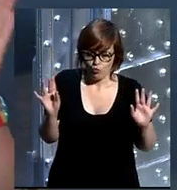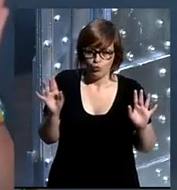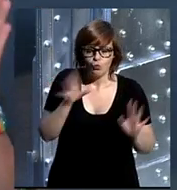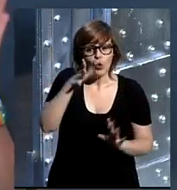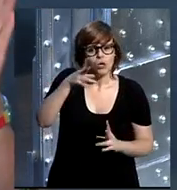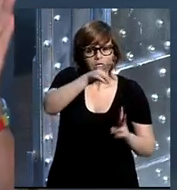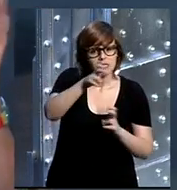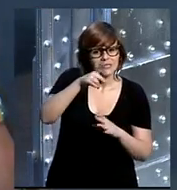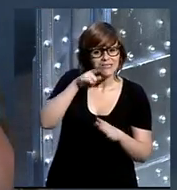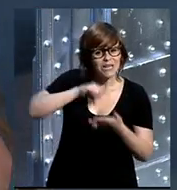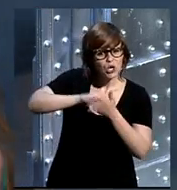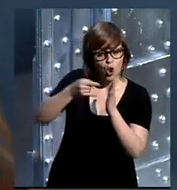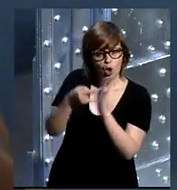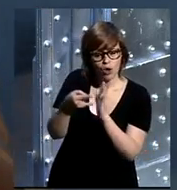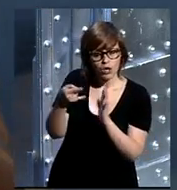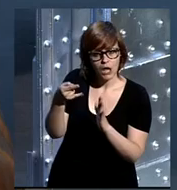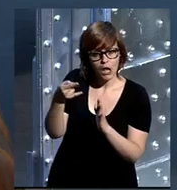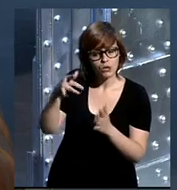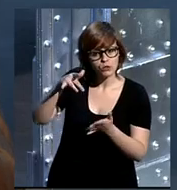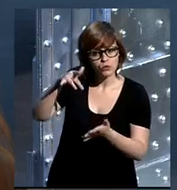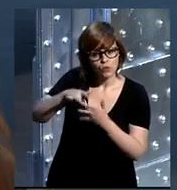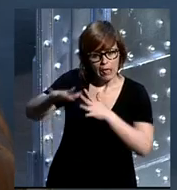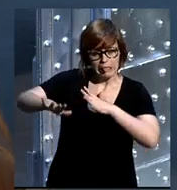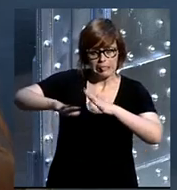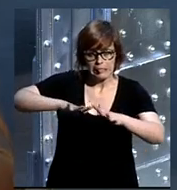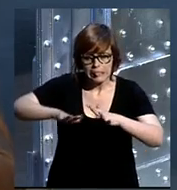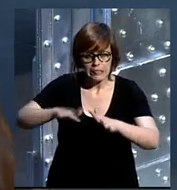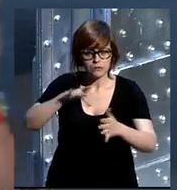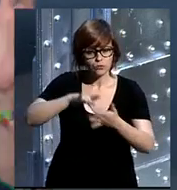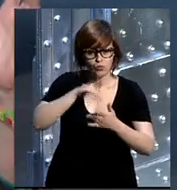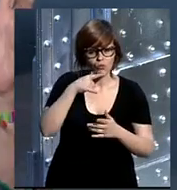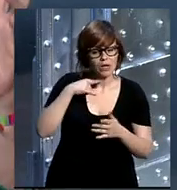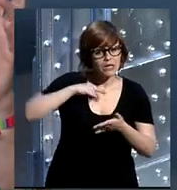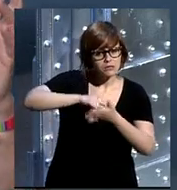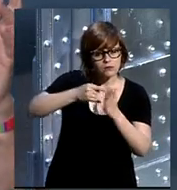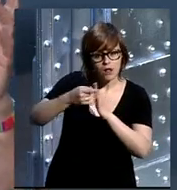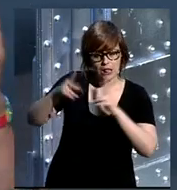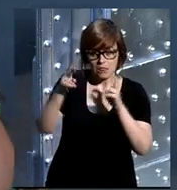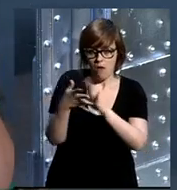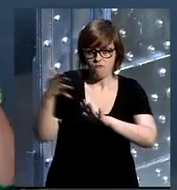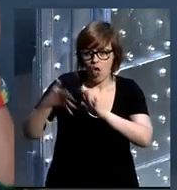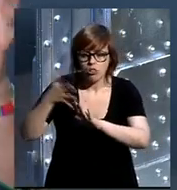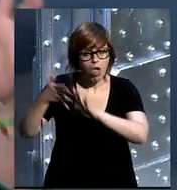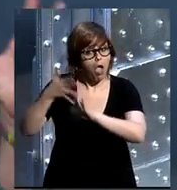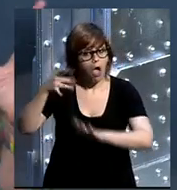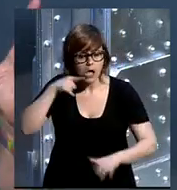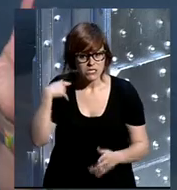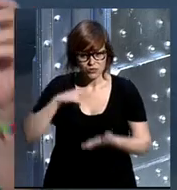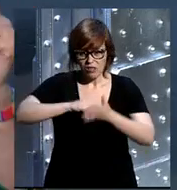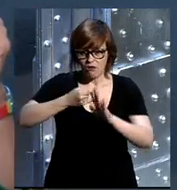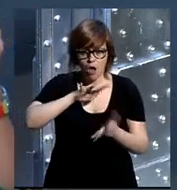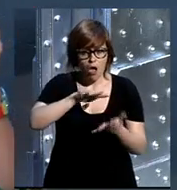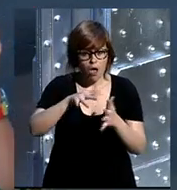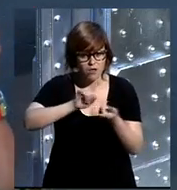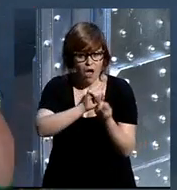la tecnología tiene una dinámica, desde el punto de vista de la velocidad con la que se desarrolla,